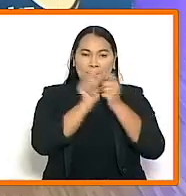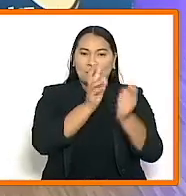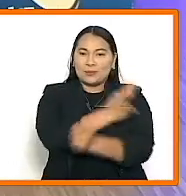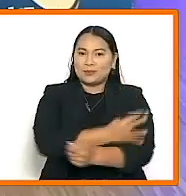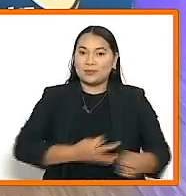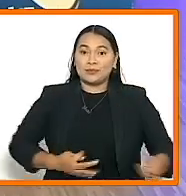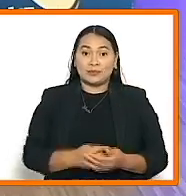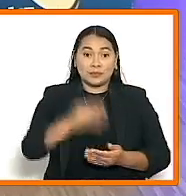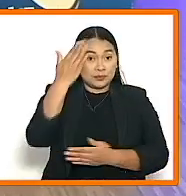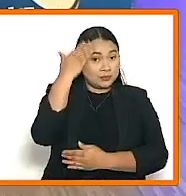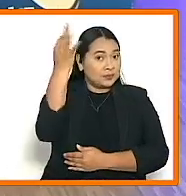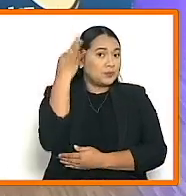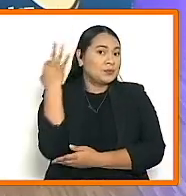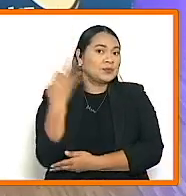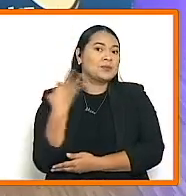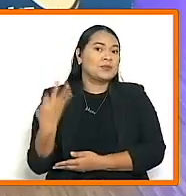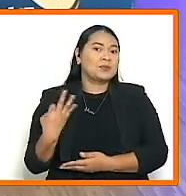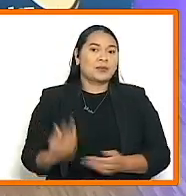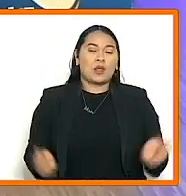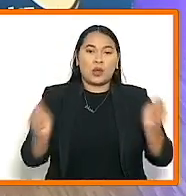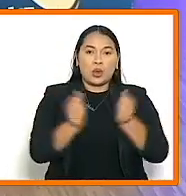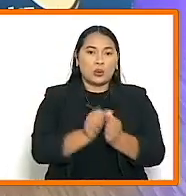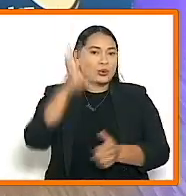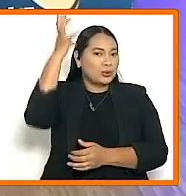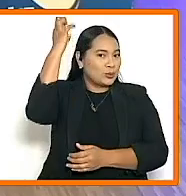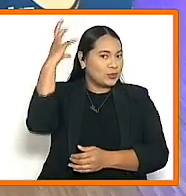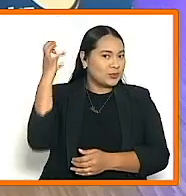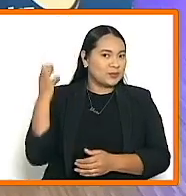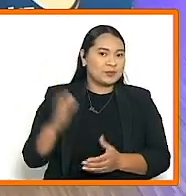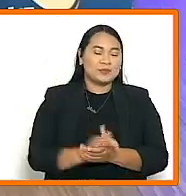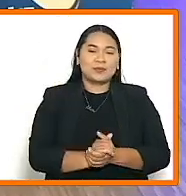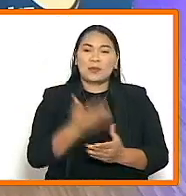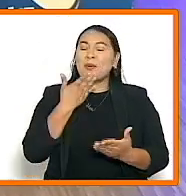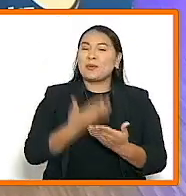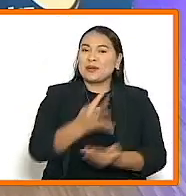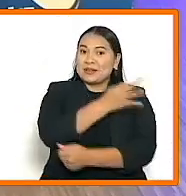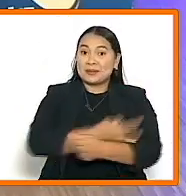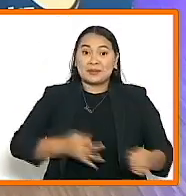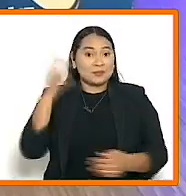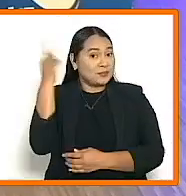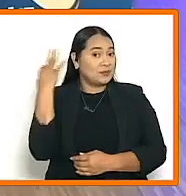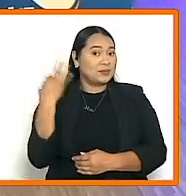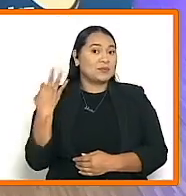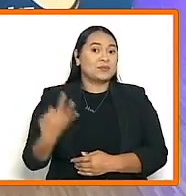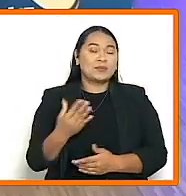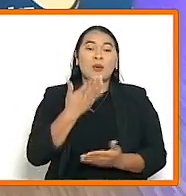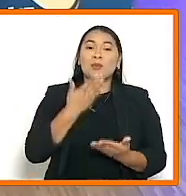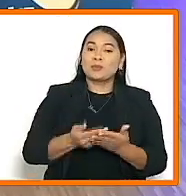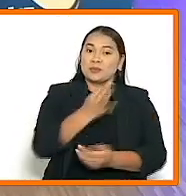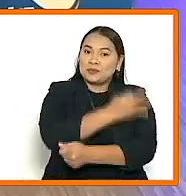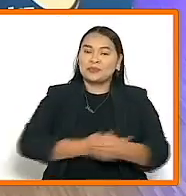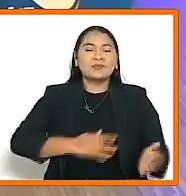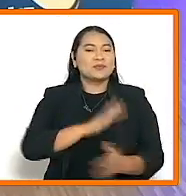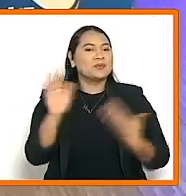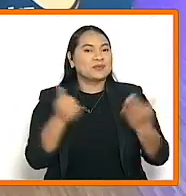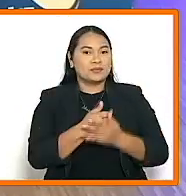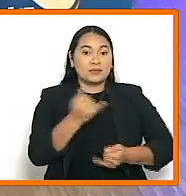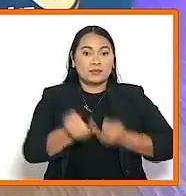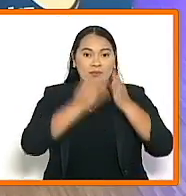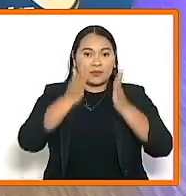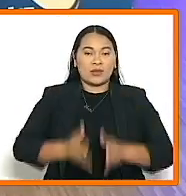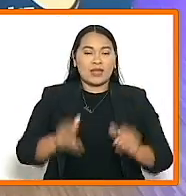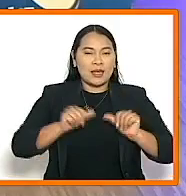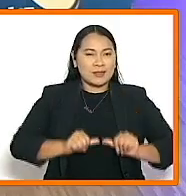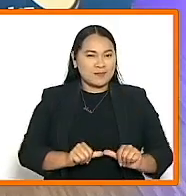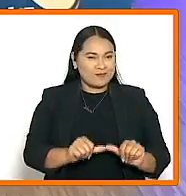Te saluda francini Zúñiga en compañía de Charlene Walter Muy buenas tardes francini Muy buenas tardes A cada uno de nuestro jugadores que siempre sintonizan